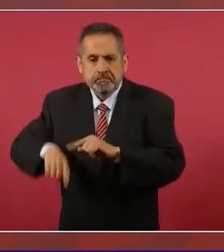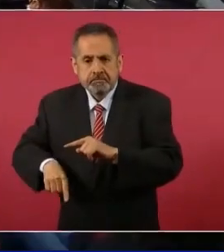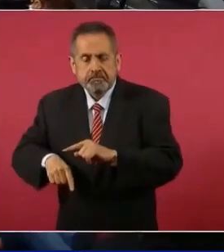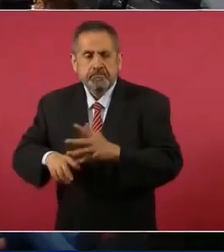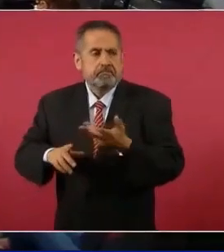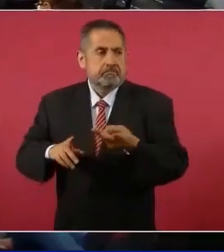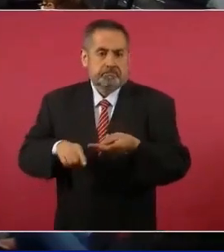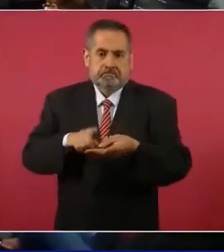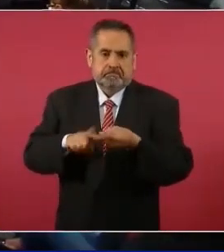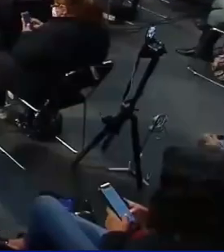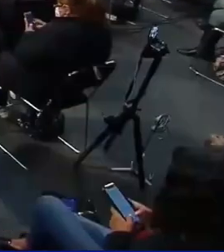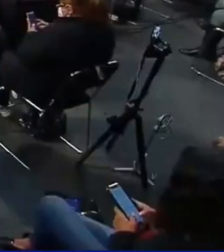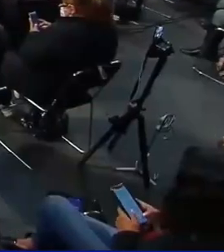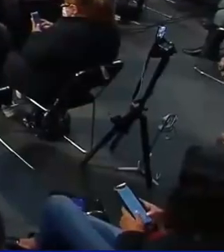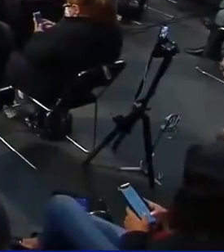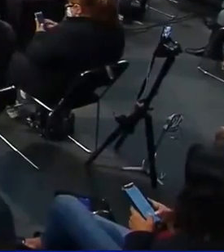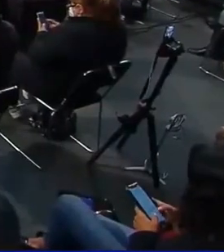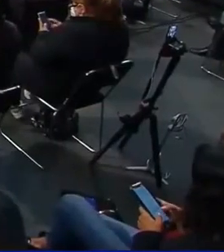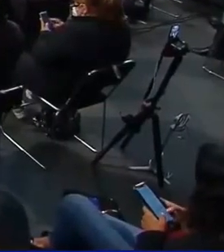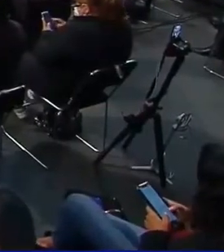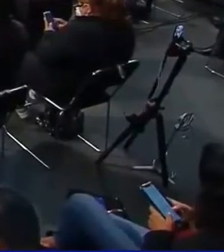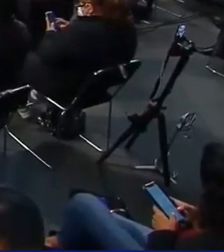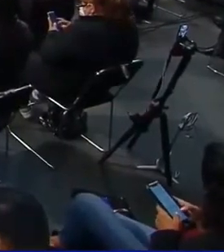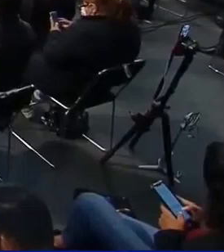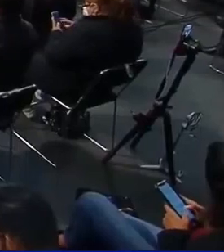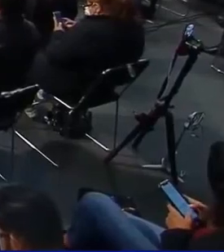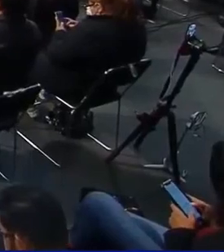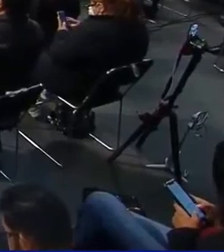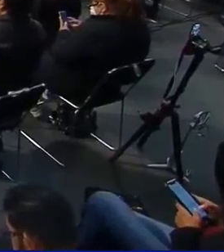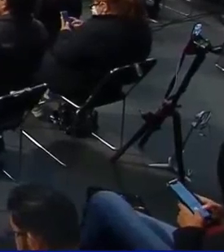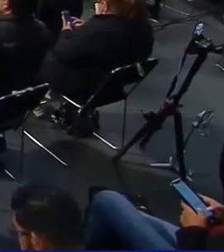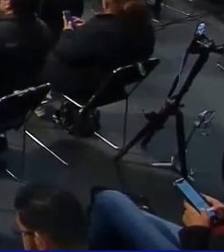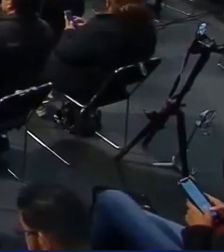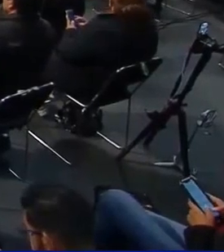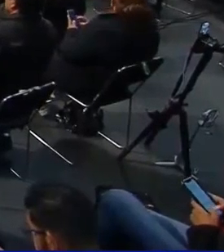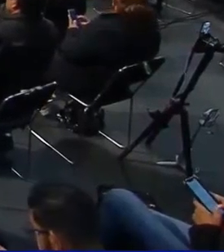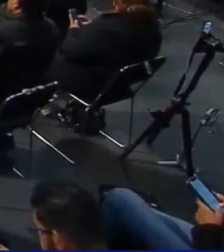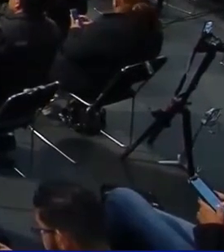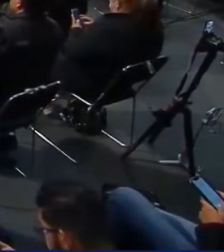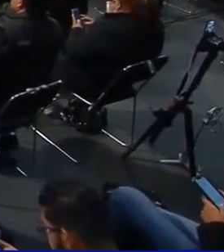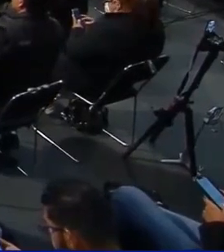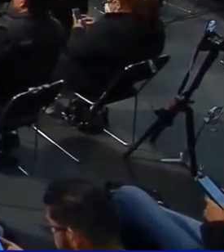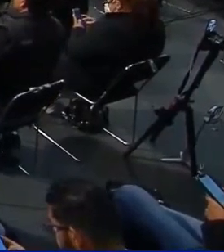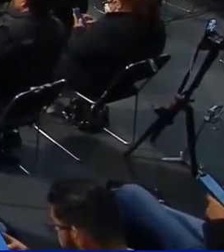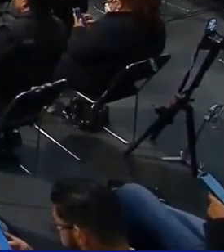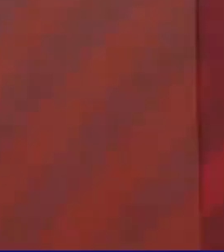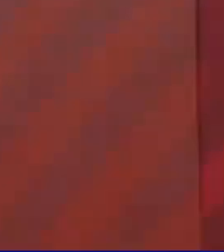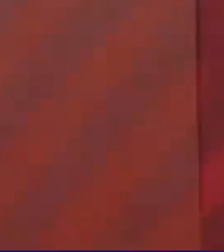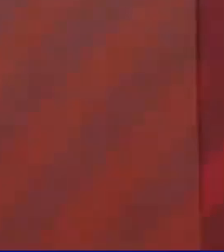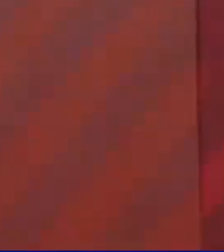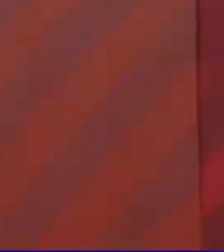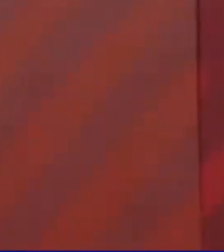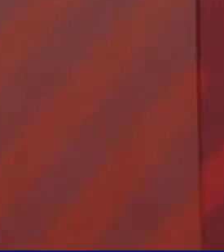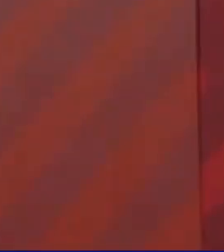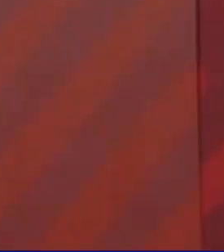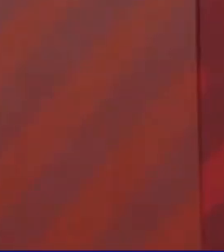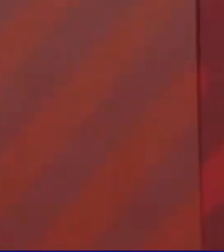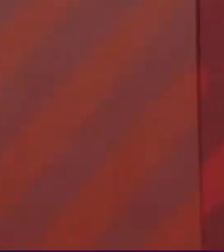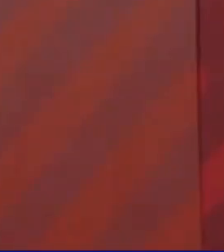nos quitan el presupuesto para las becas, nos quitan el presupuesto para los jóvenes construyendo el